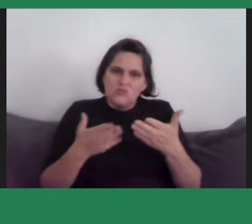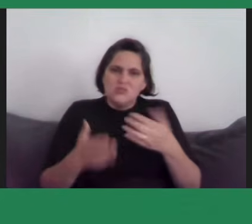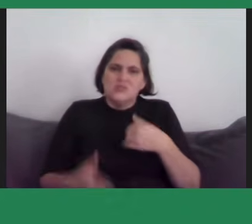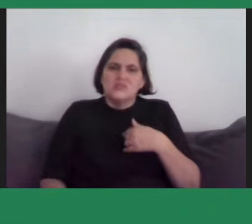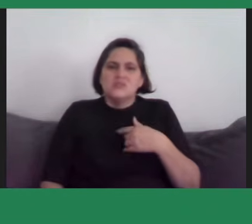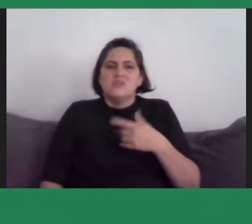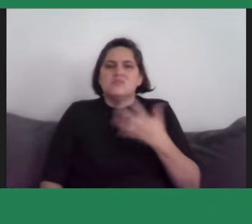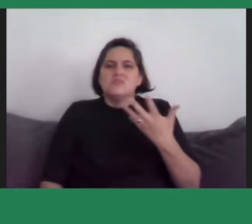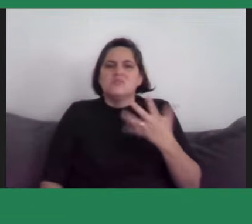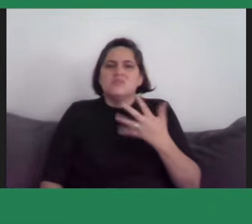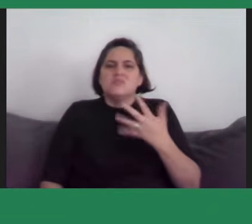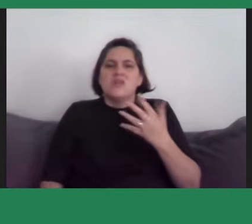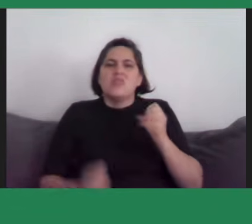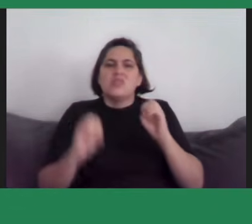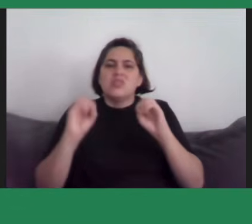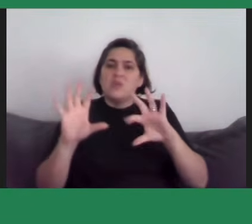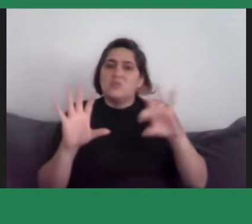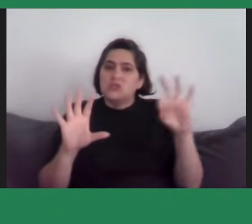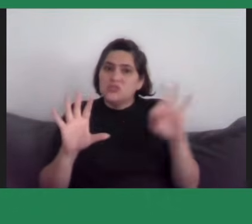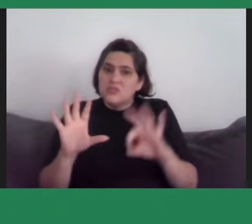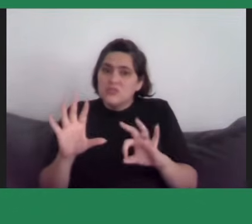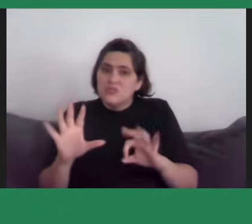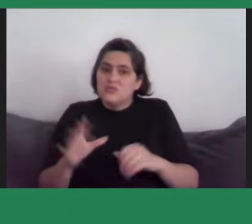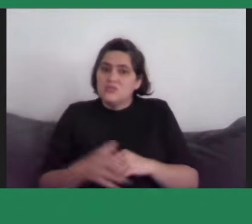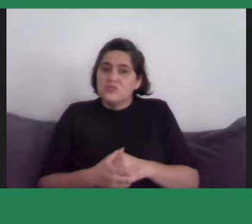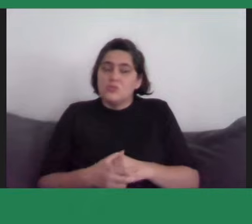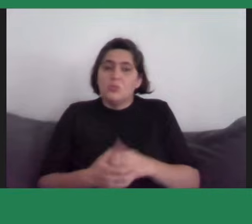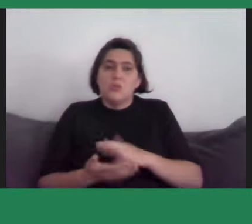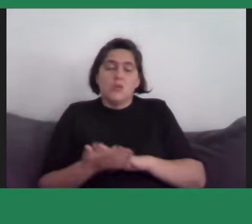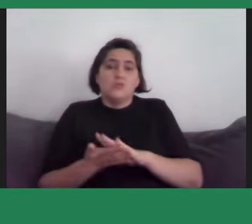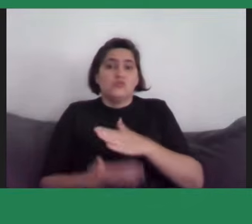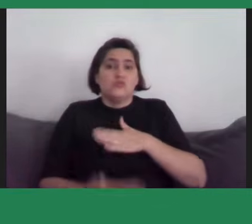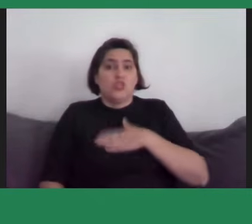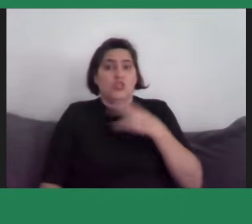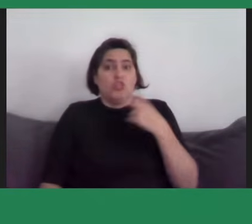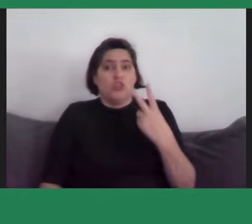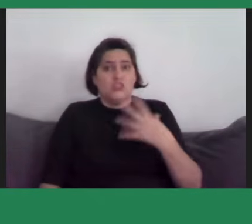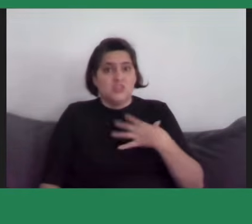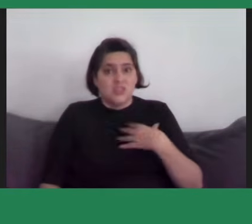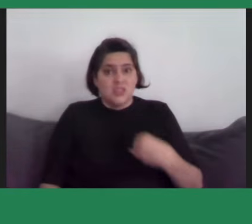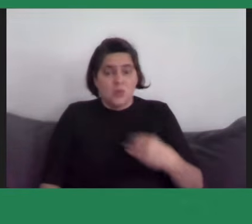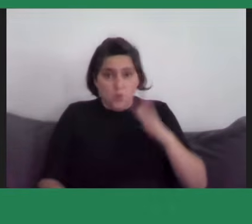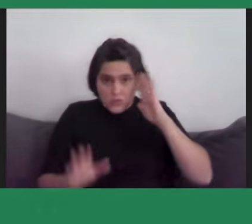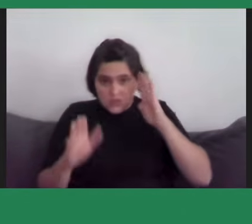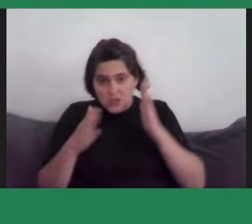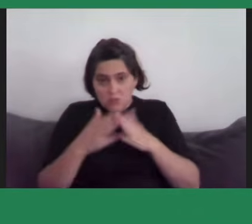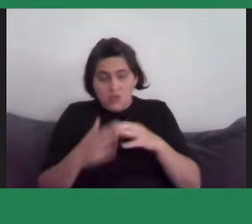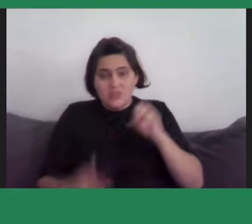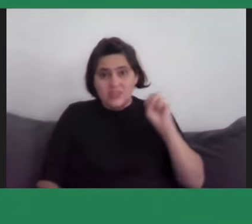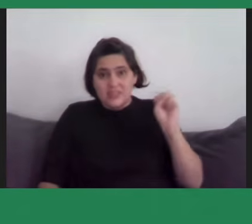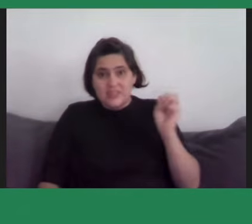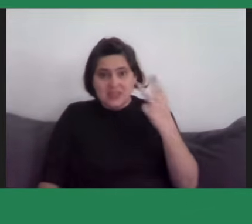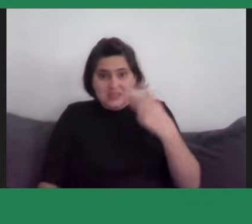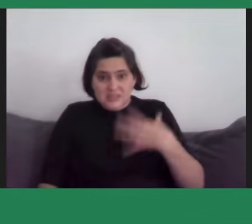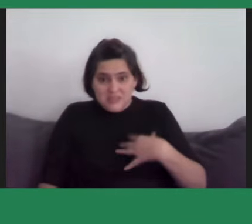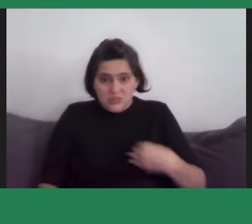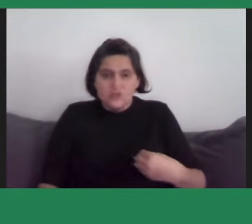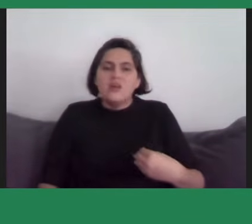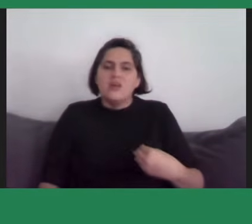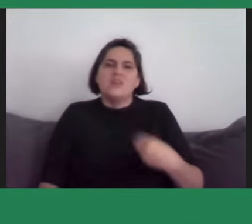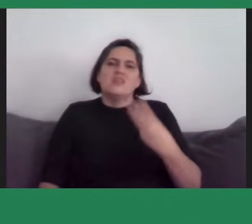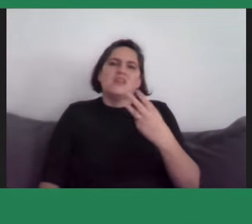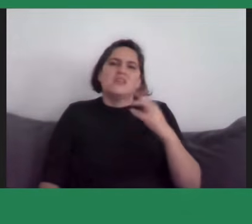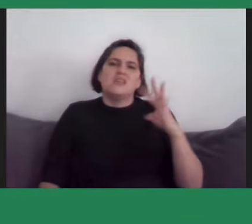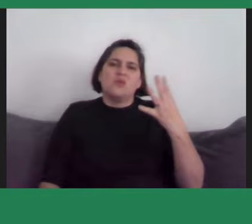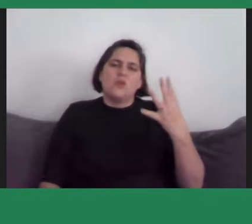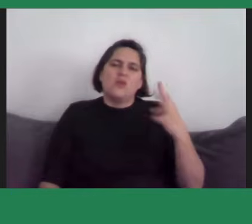2,8%. Si yo tengo 2 hijos con autismo, la probabilidad de tener un tercer hijo es de un 34%. Pero este